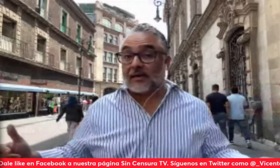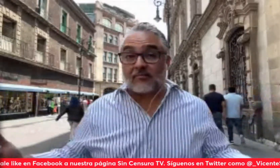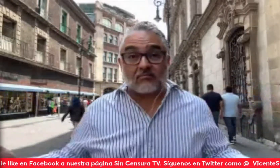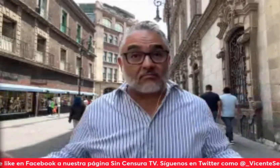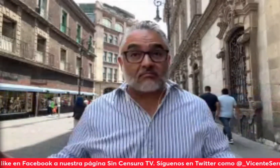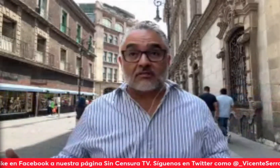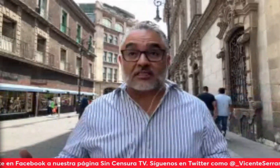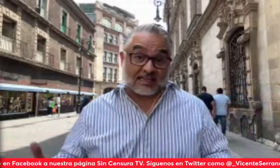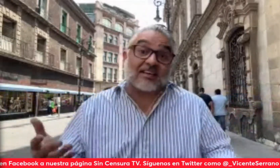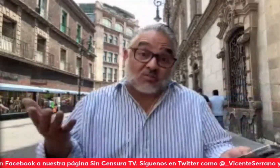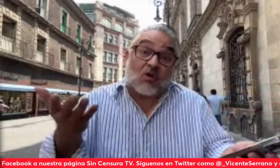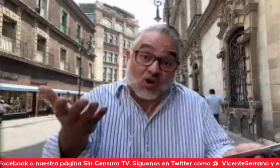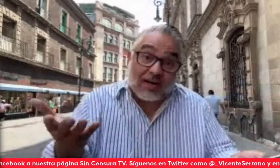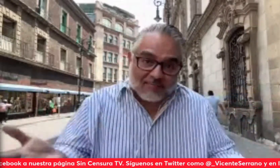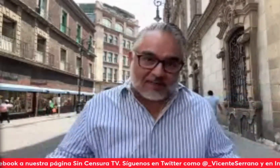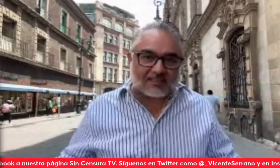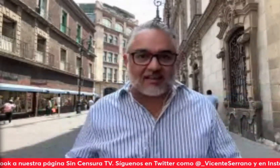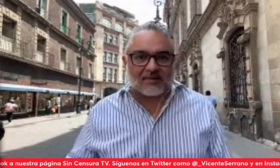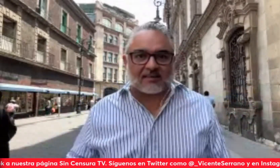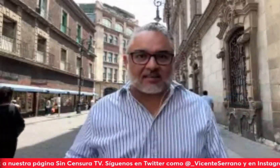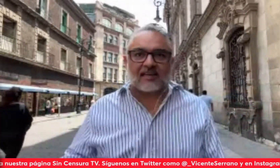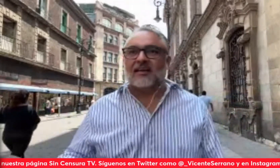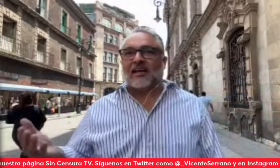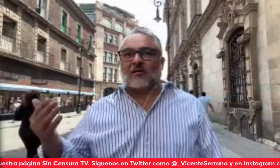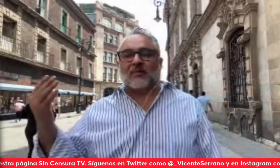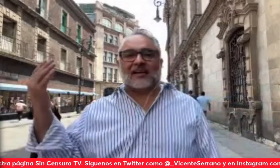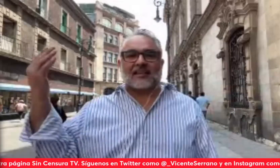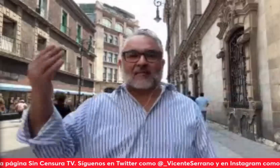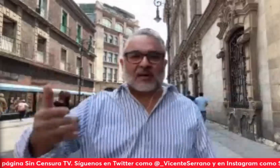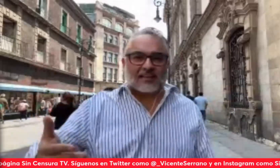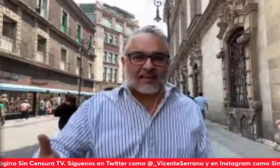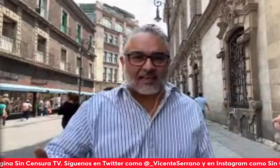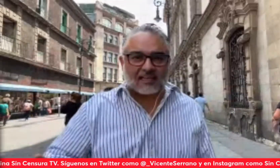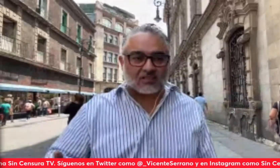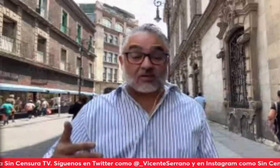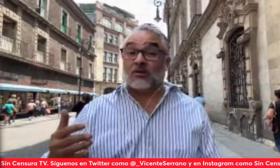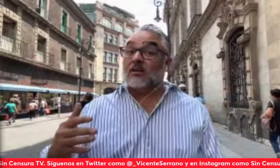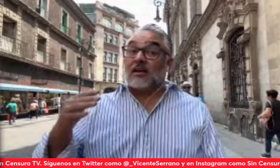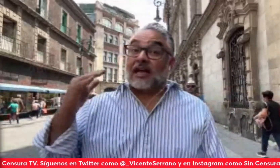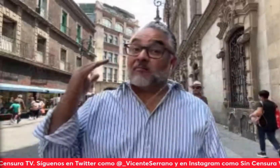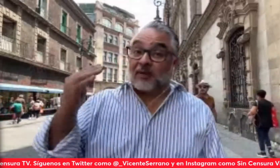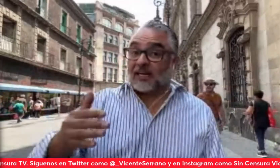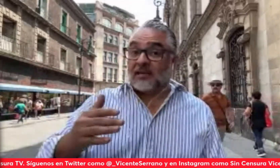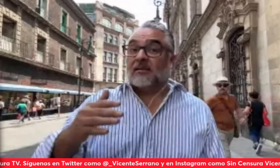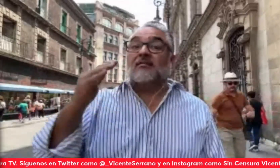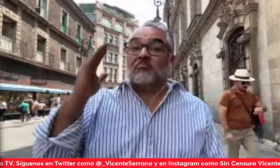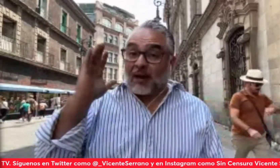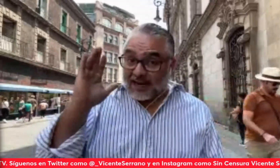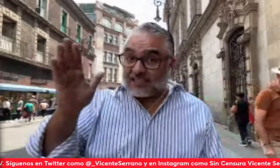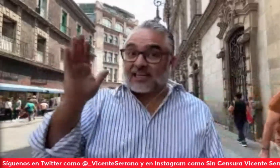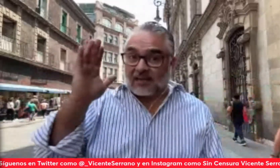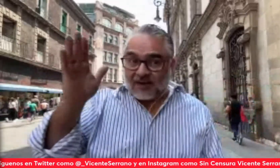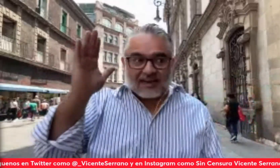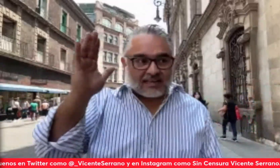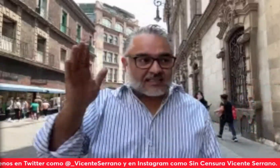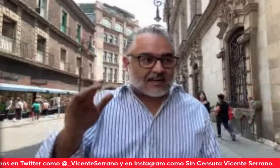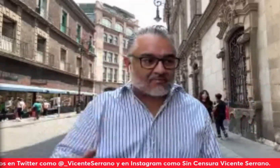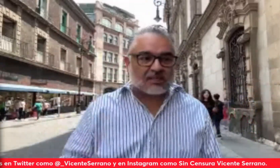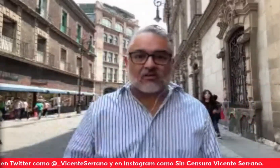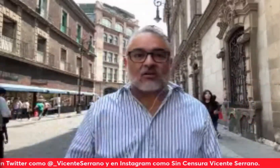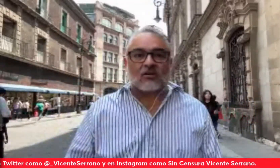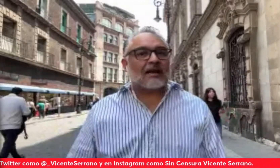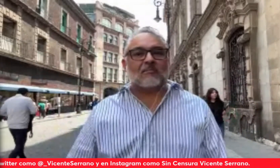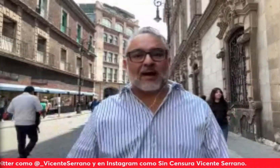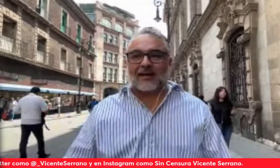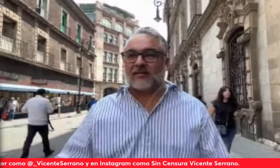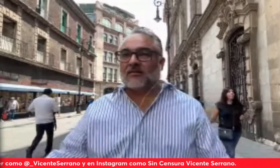que se desmorona precisamente, el PRD pierde el registro, el PRI parece que va en ese